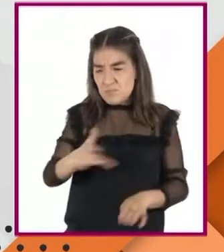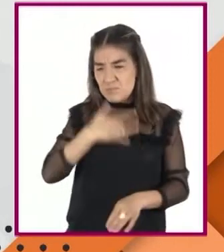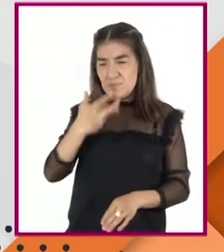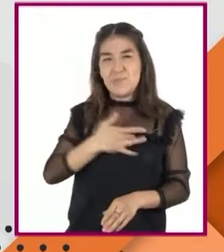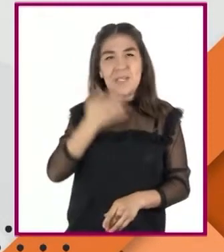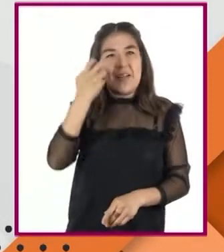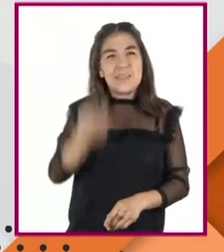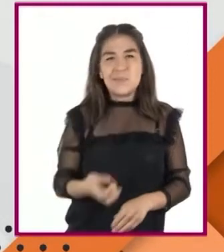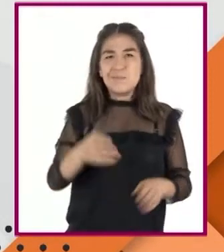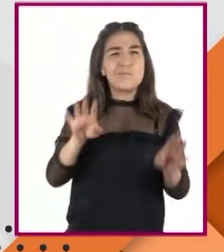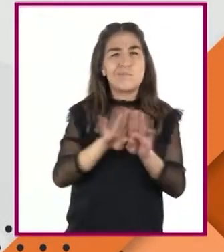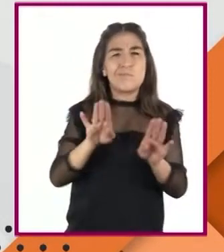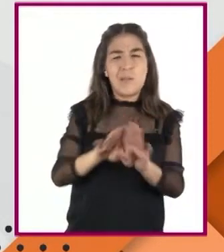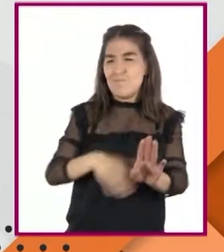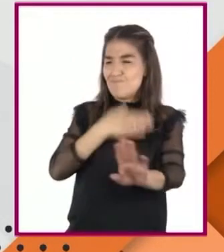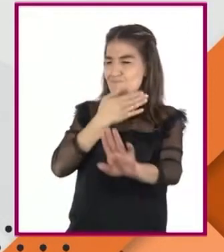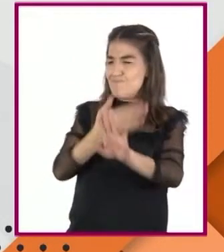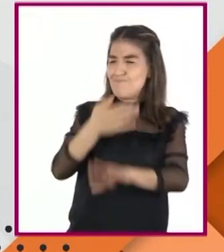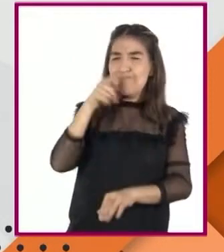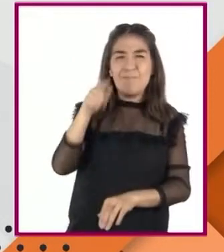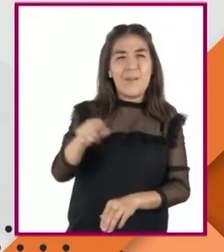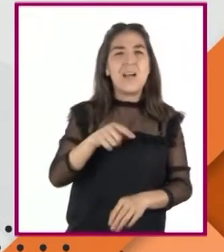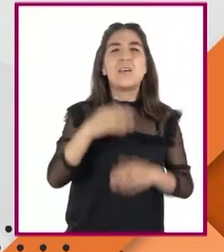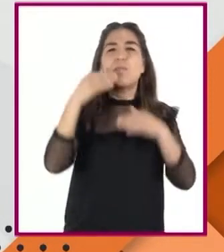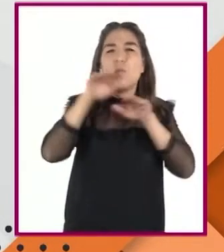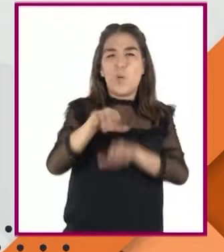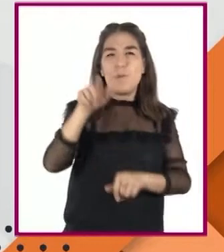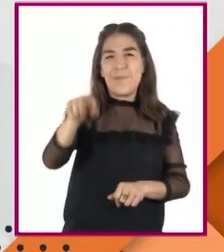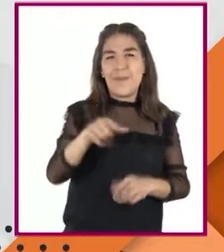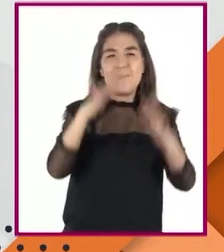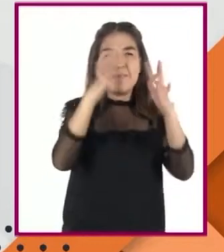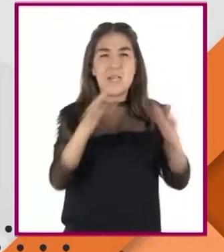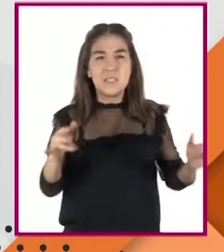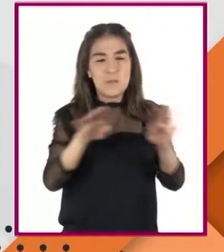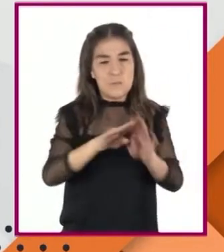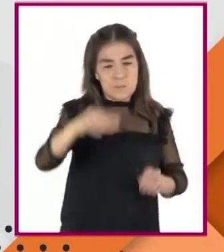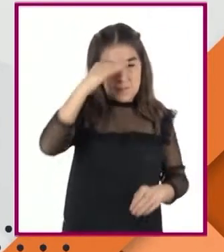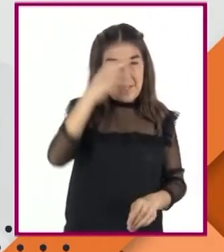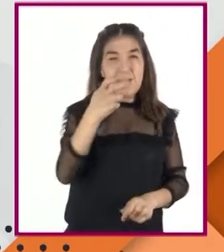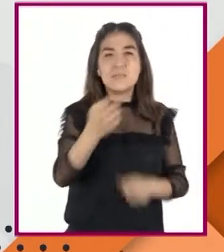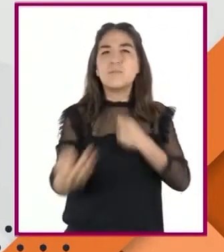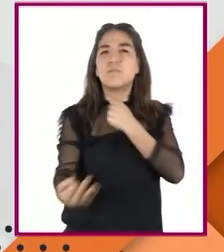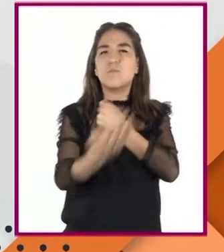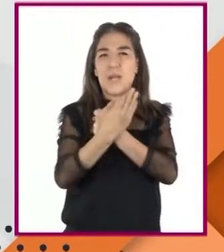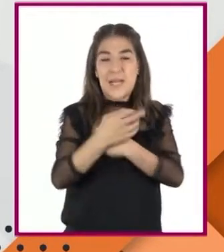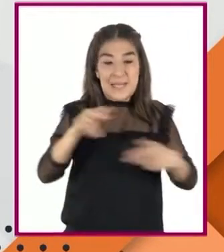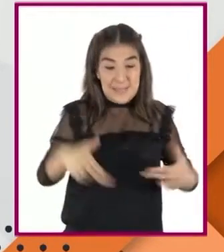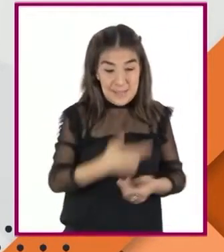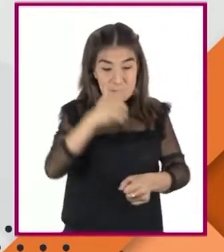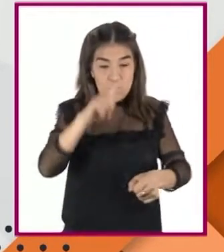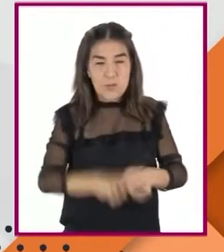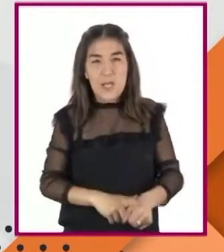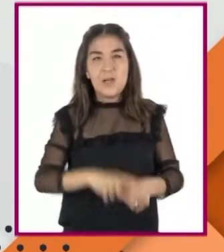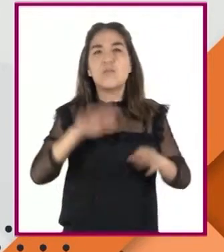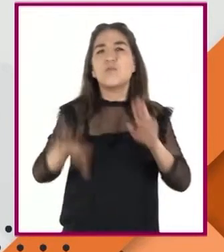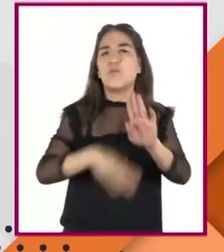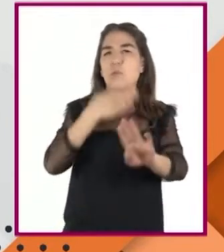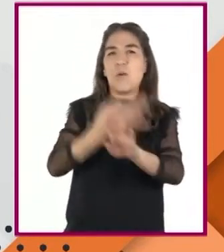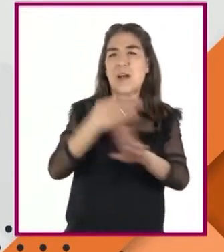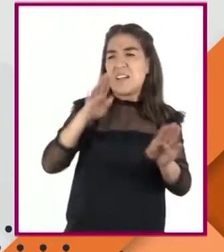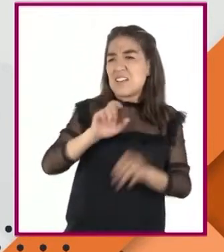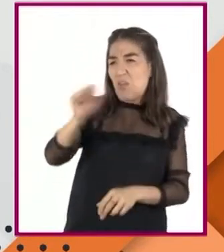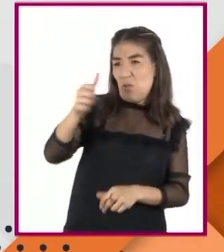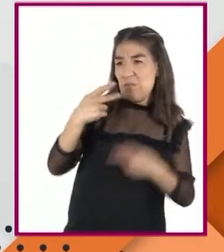sentimientos antifranceses se convirtieron en posturas nacionalistas que defendían lo nacional en contra de lo